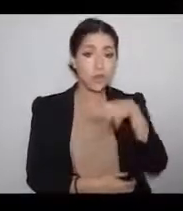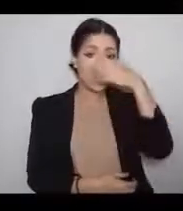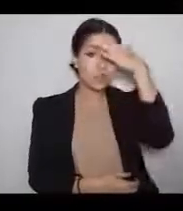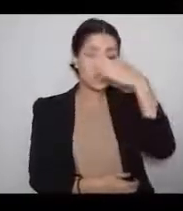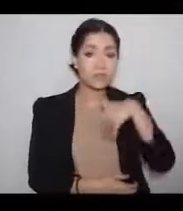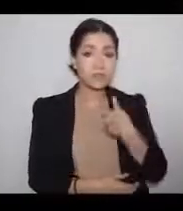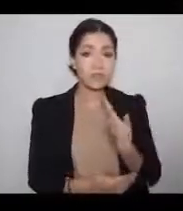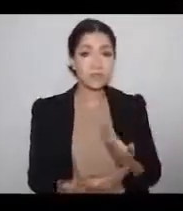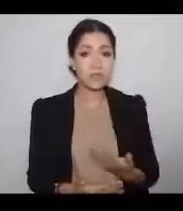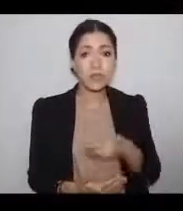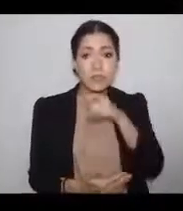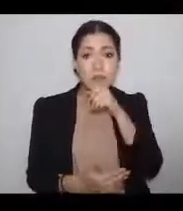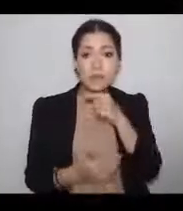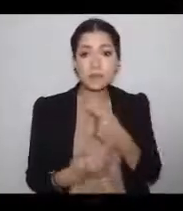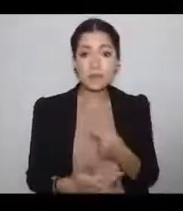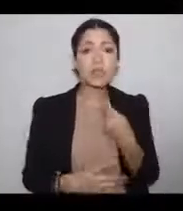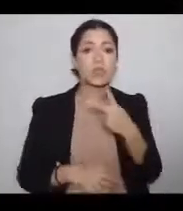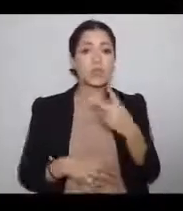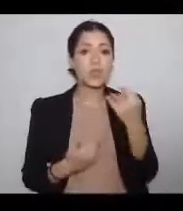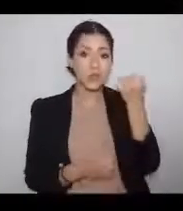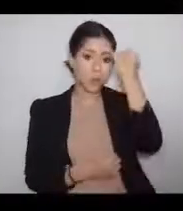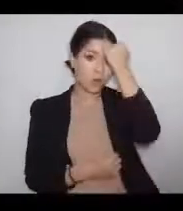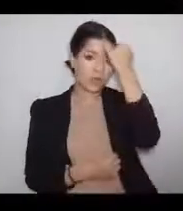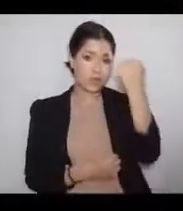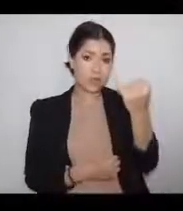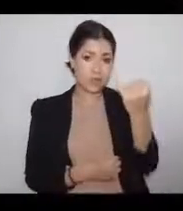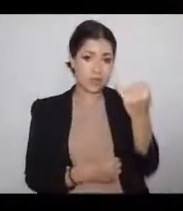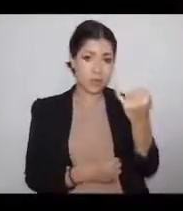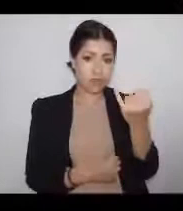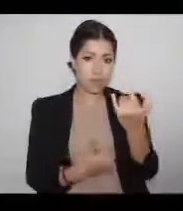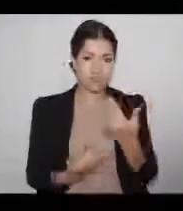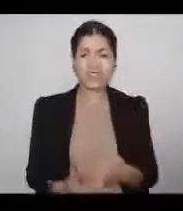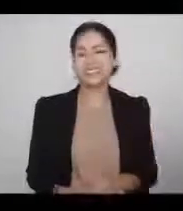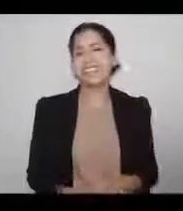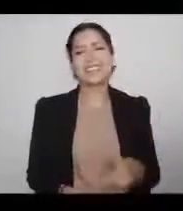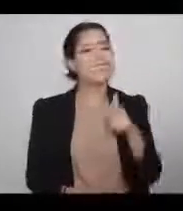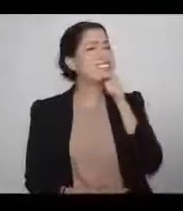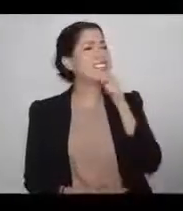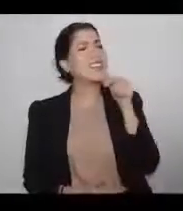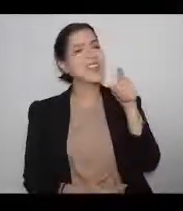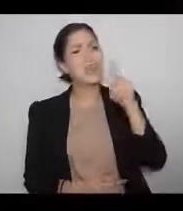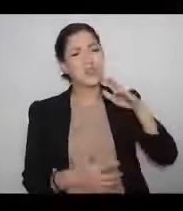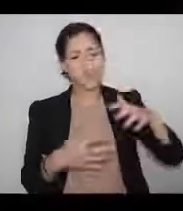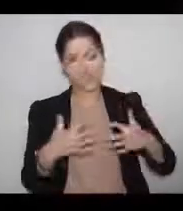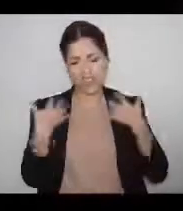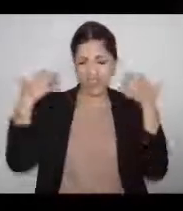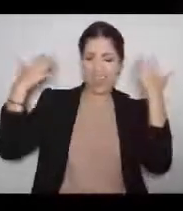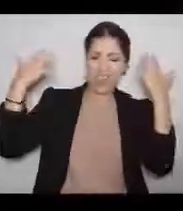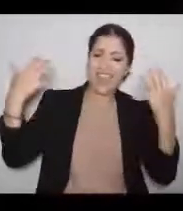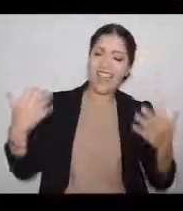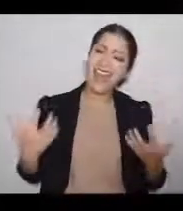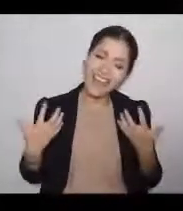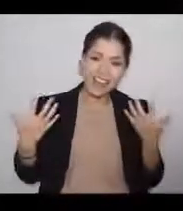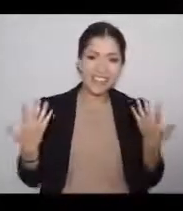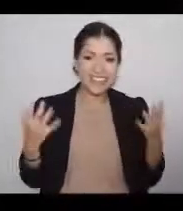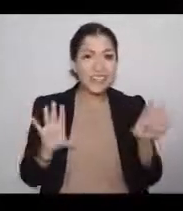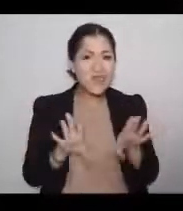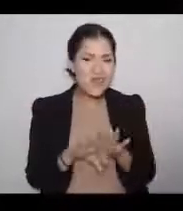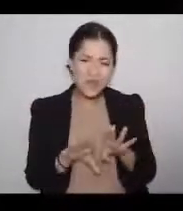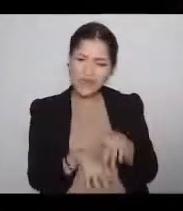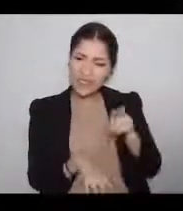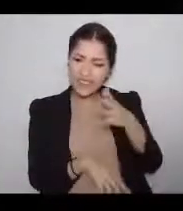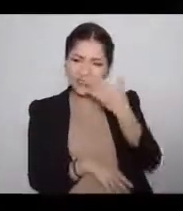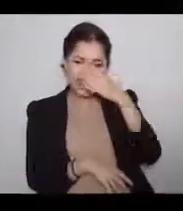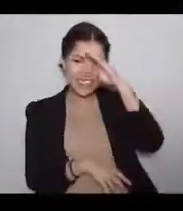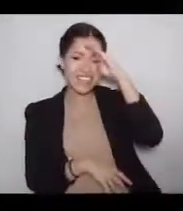¿Sabes qué? Abjumino de tu teoría. Te alteras demasiado, Dios mío. Imagínate a Ovidio